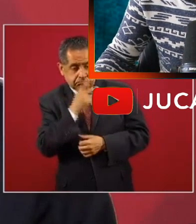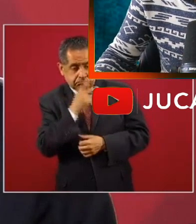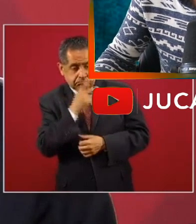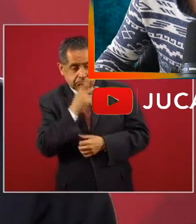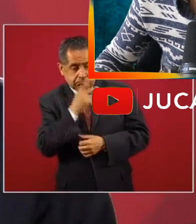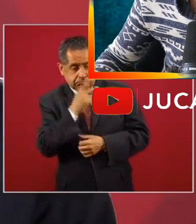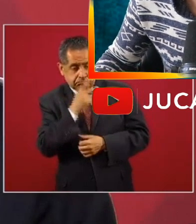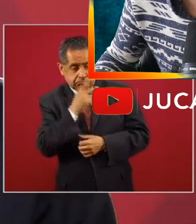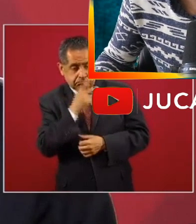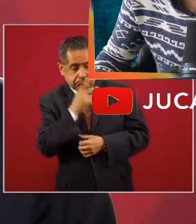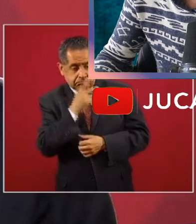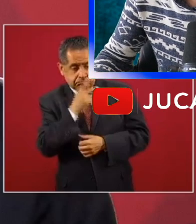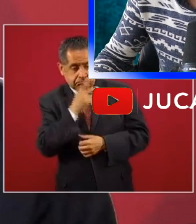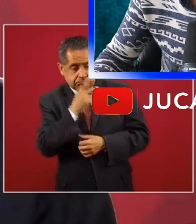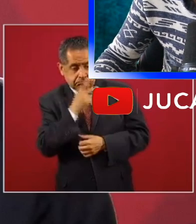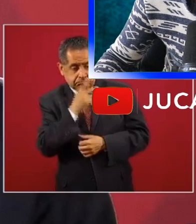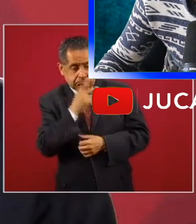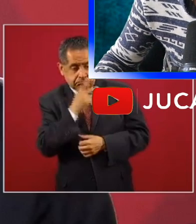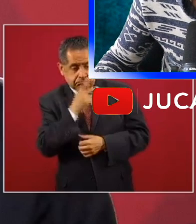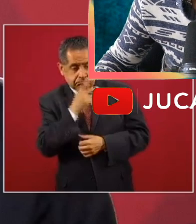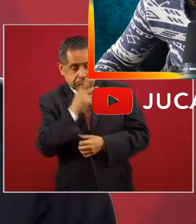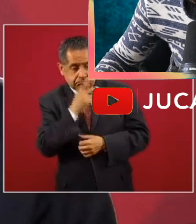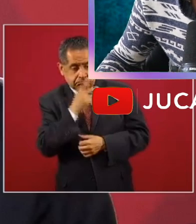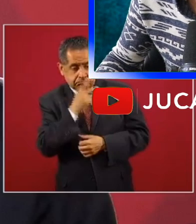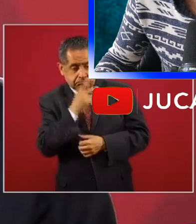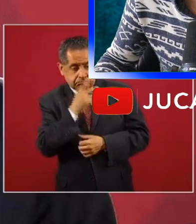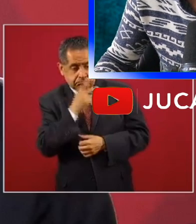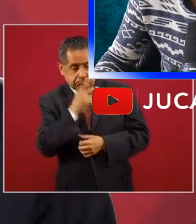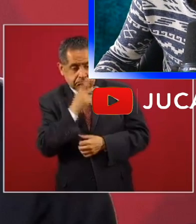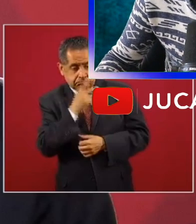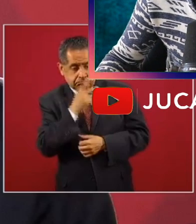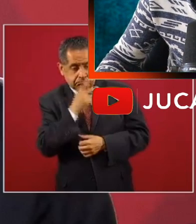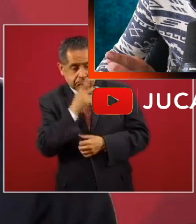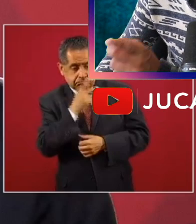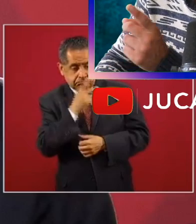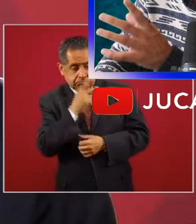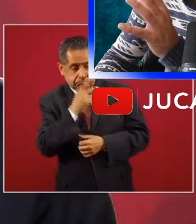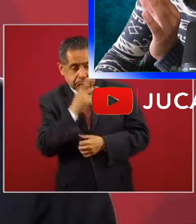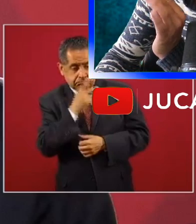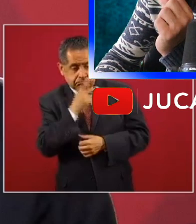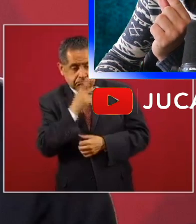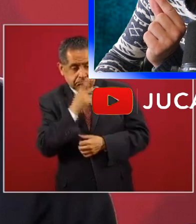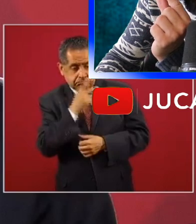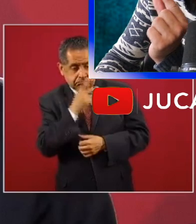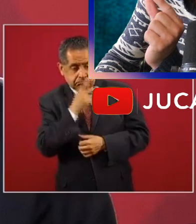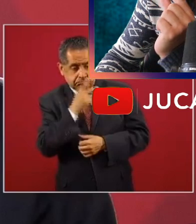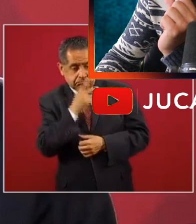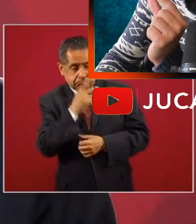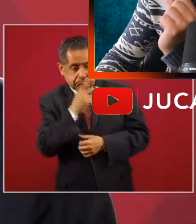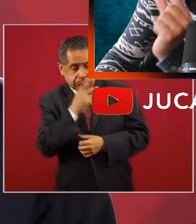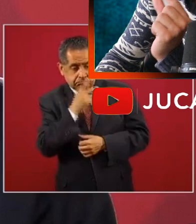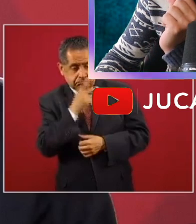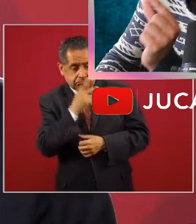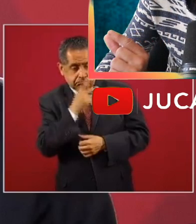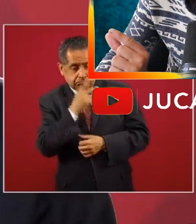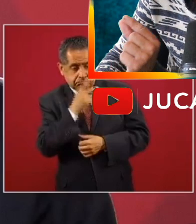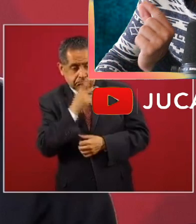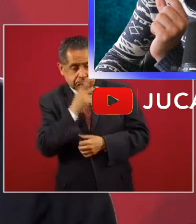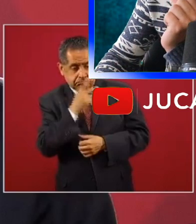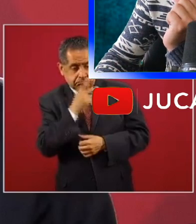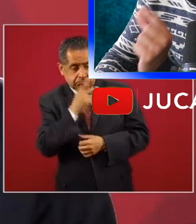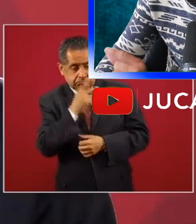pequeñas palabras, mucho nerviosismo, dice, sobre Calderón, y remata con esto, son pequeñas frases que mandan grandes